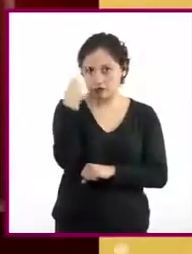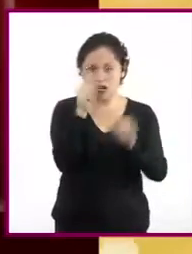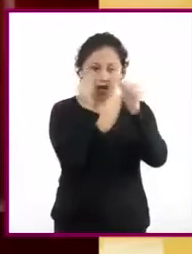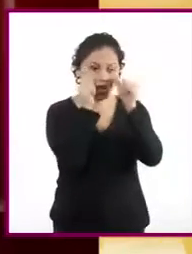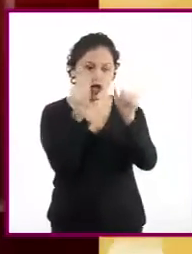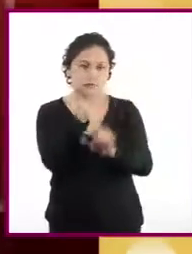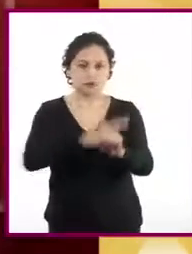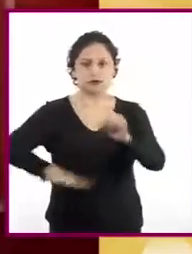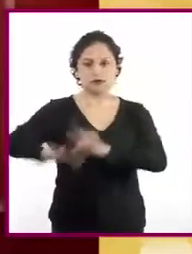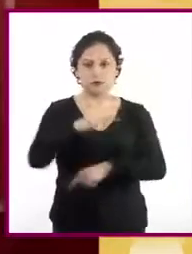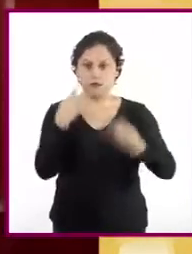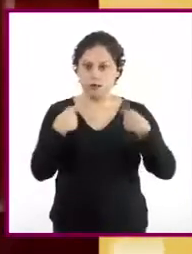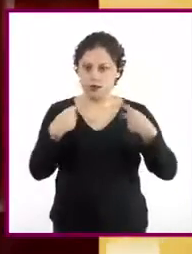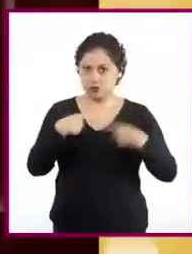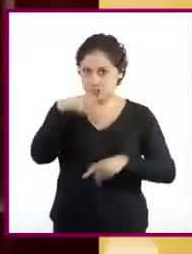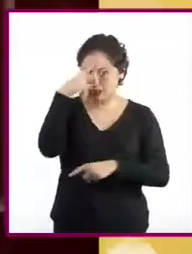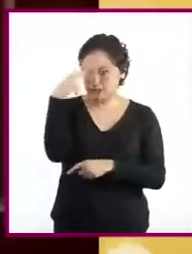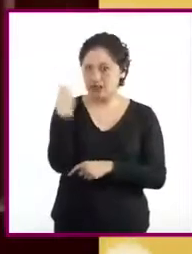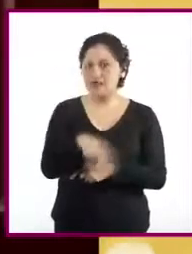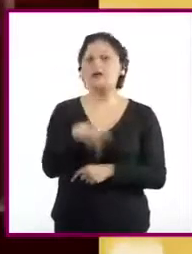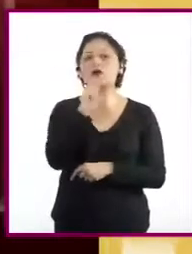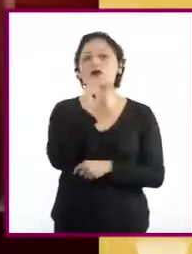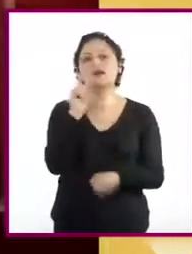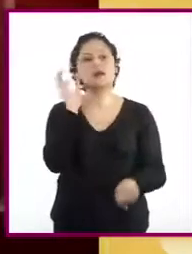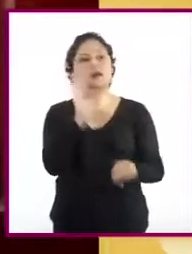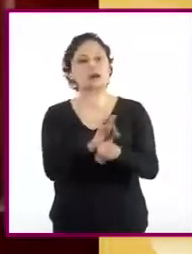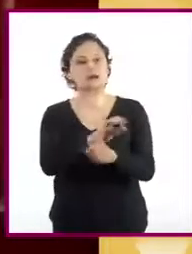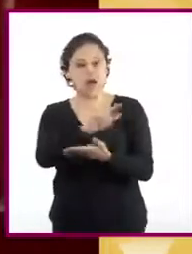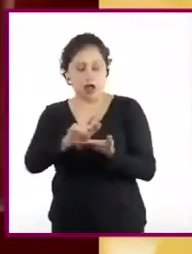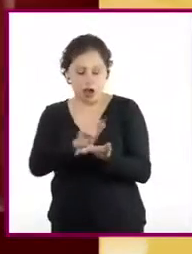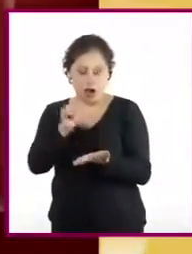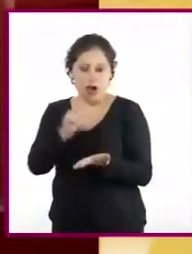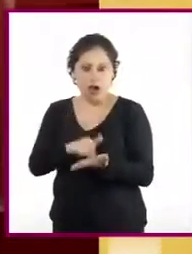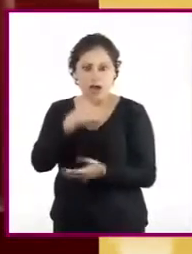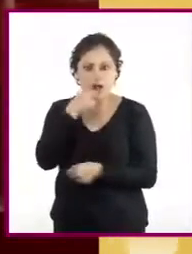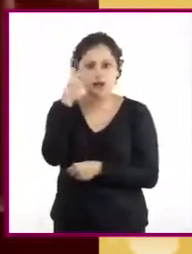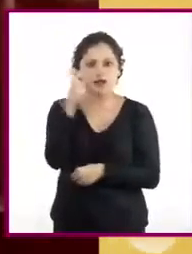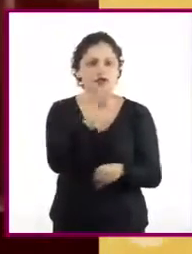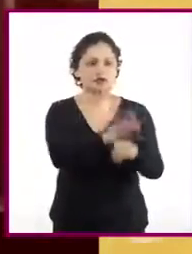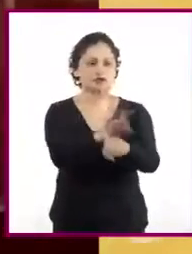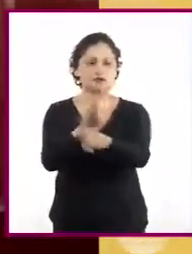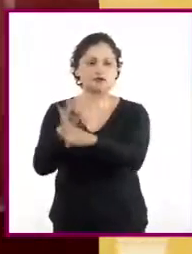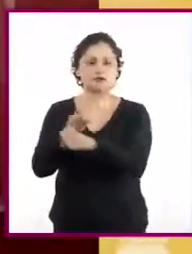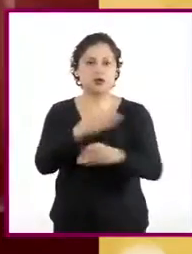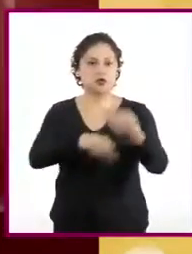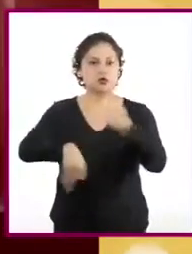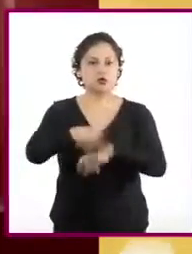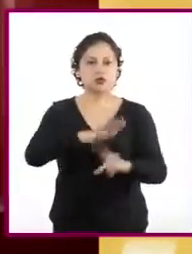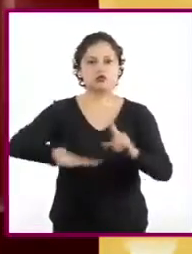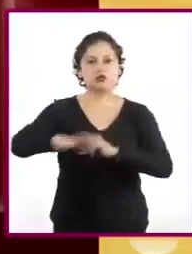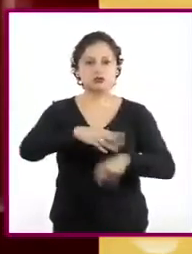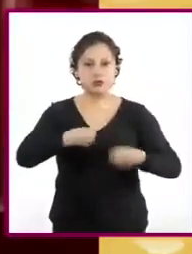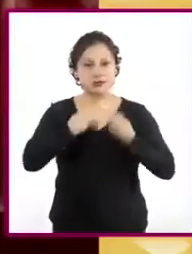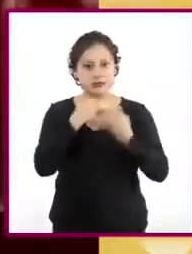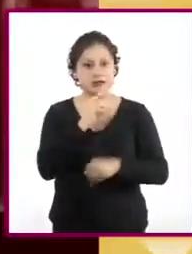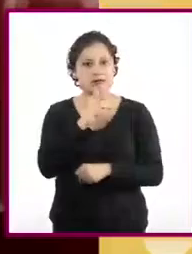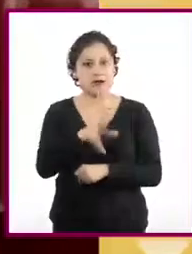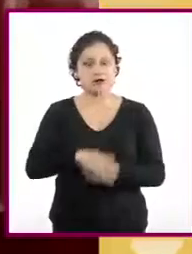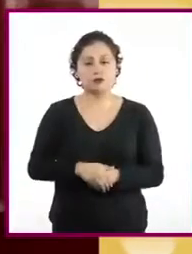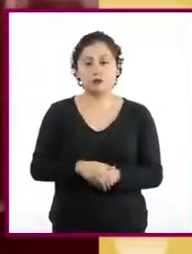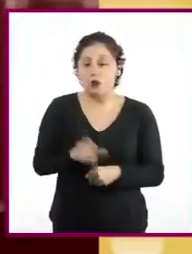y, en general, de realizar acciones previstas en la ley para que todos vivamos mejor. Cuando